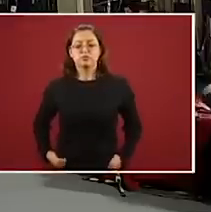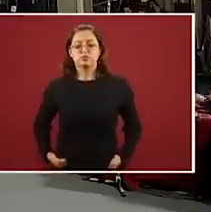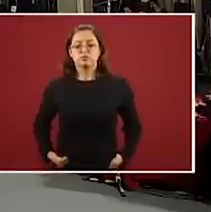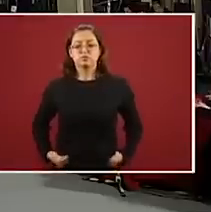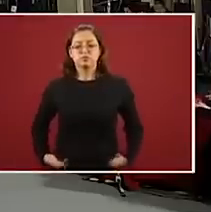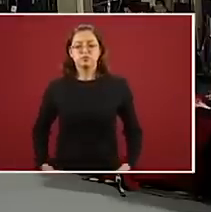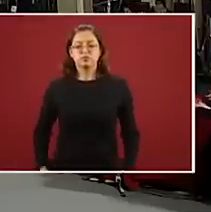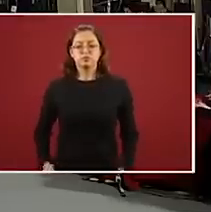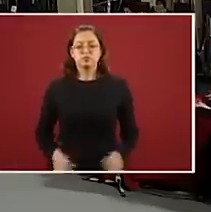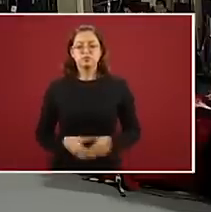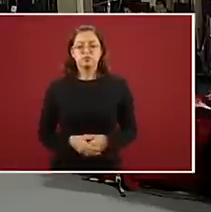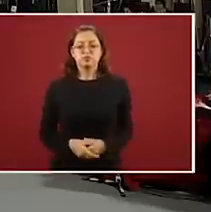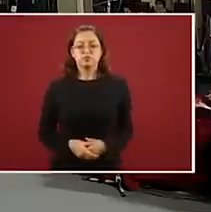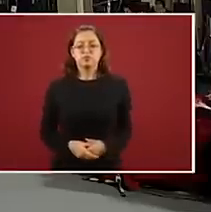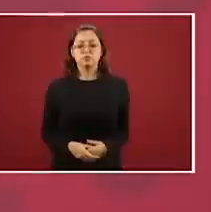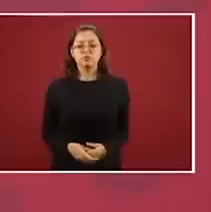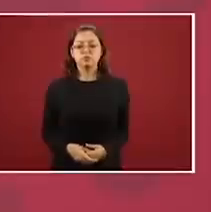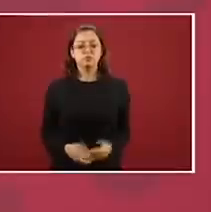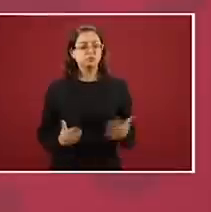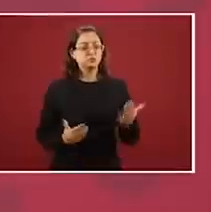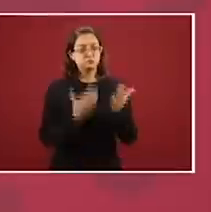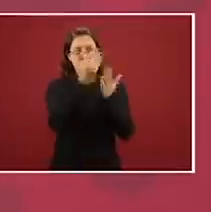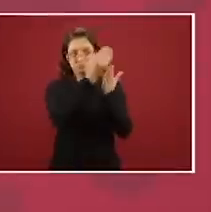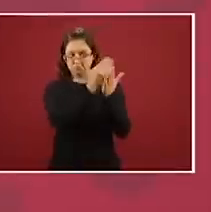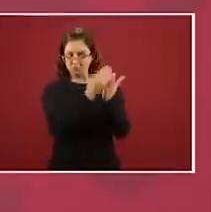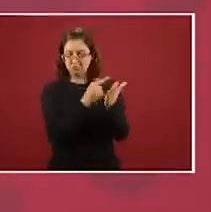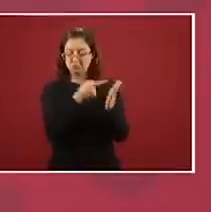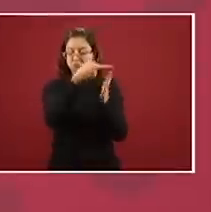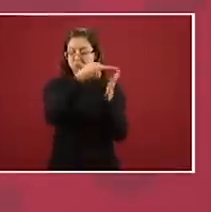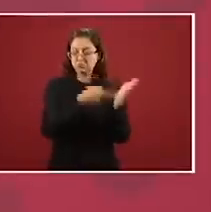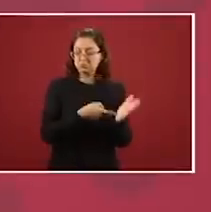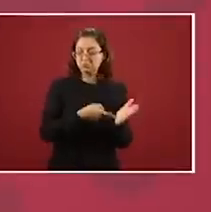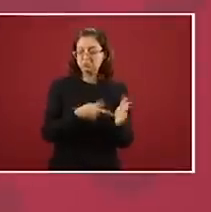Vamos a guiarnos por estos principios.